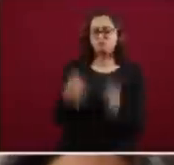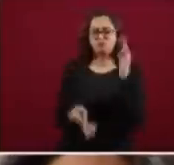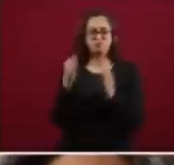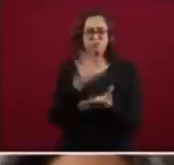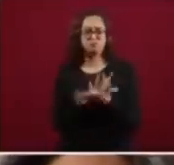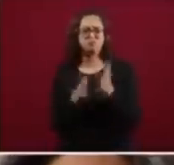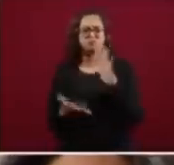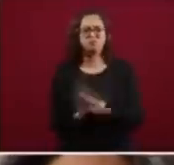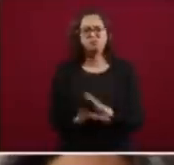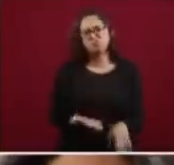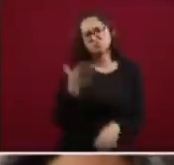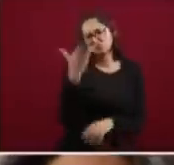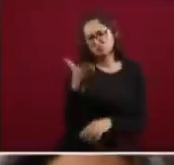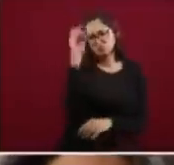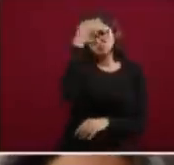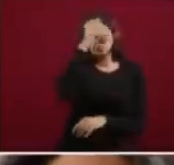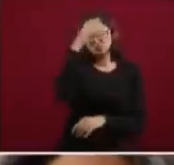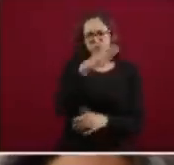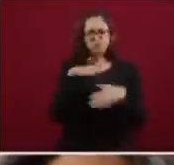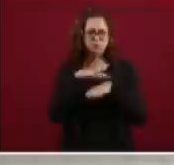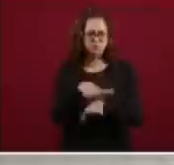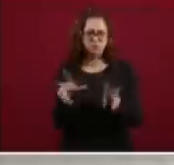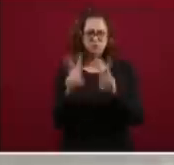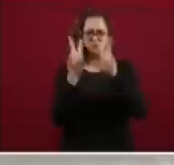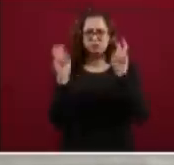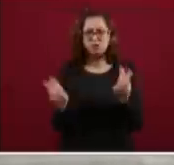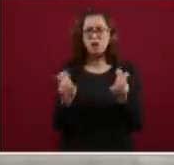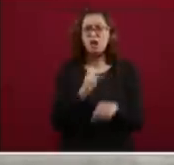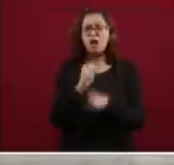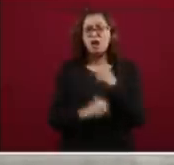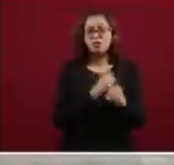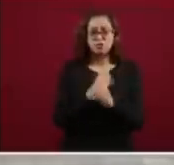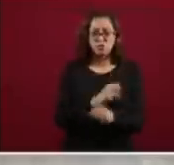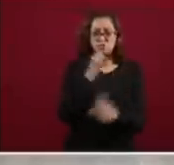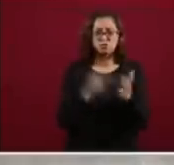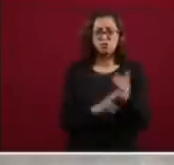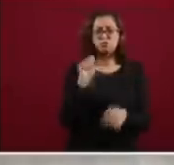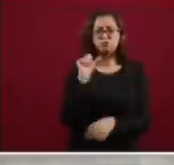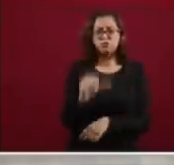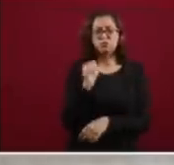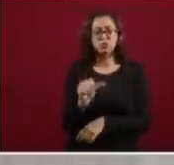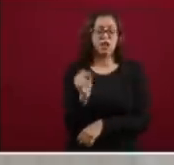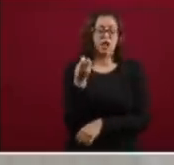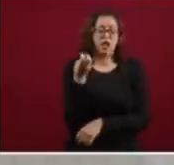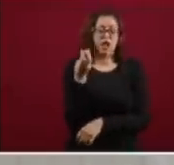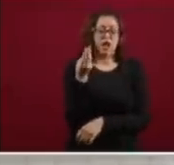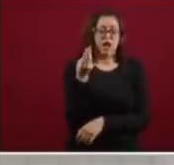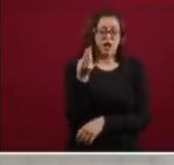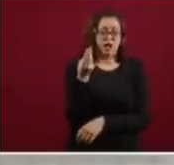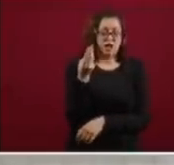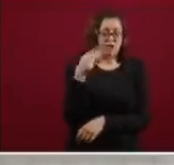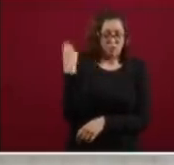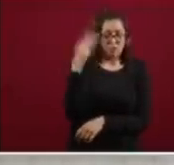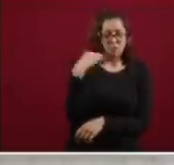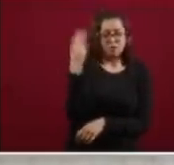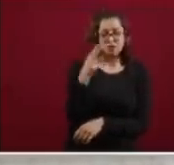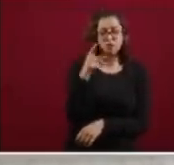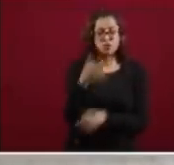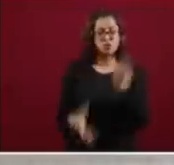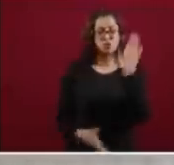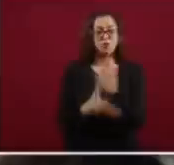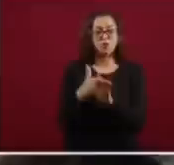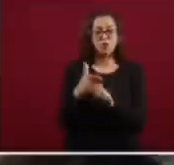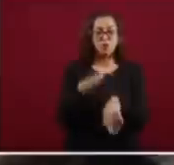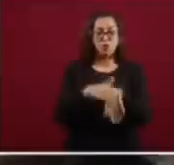que opinó se presiente sobre todo porque yo recuerdo que en 2016 me parece que fue en marzo y si quiere usted a washington